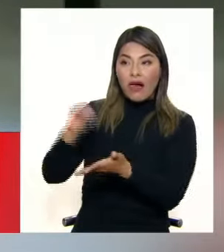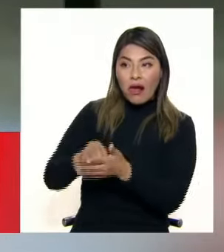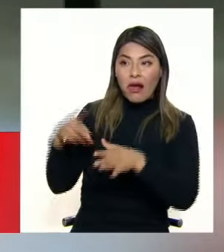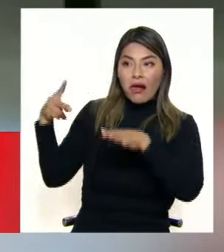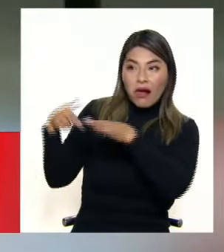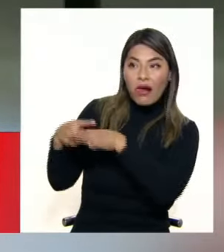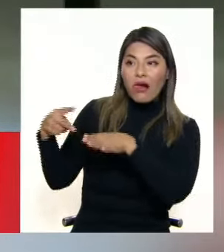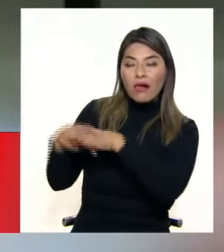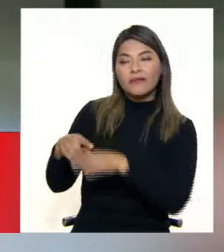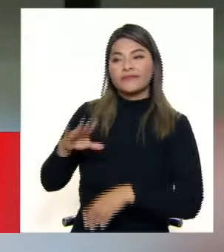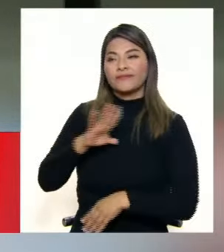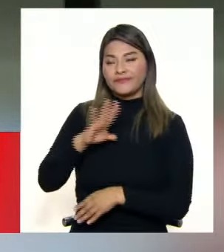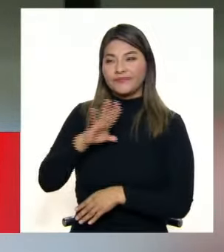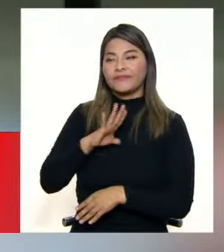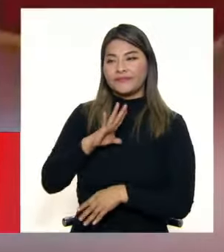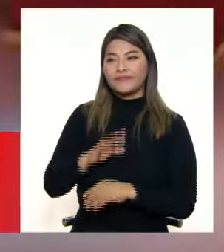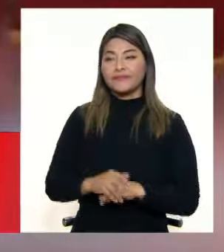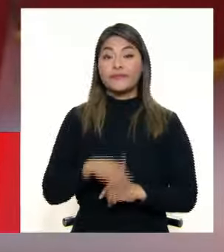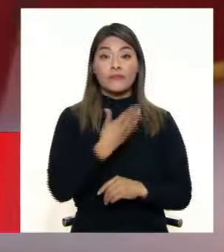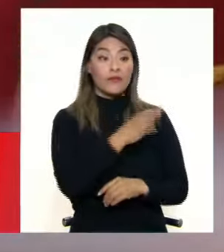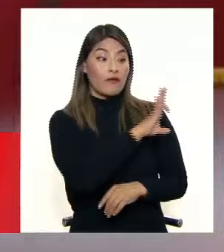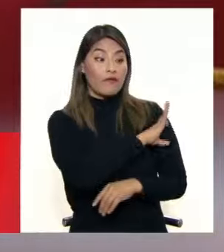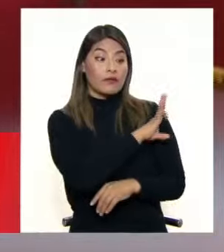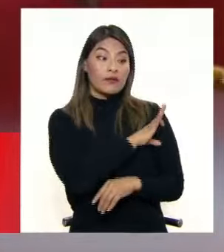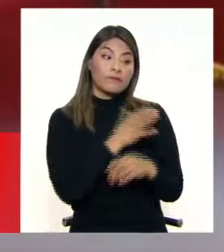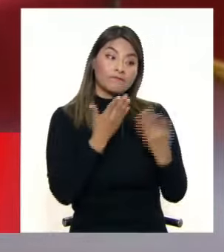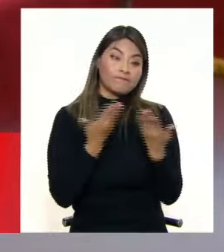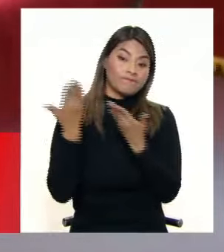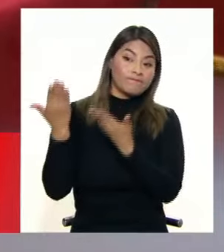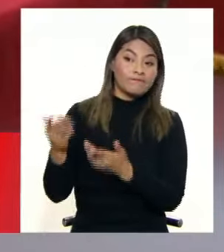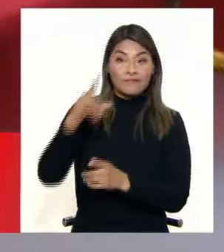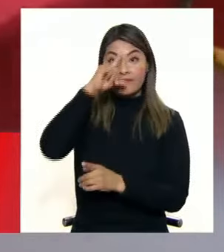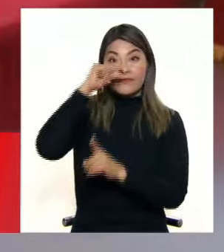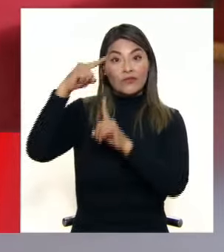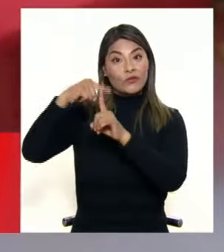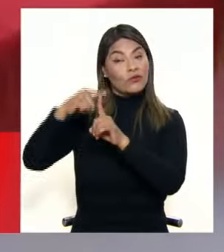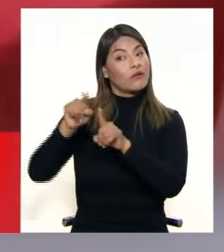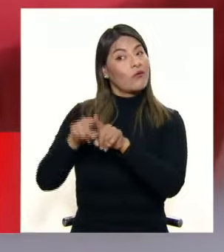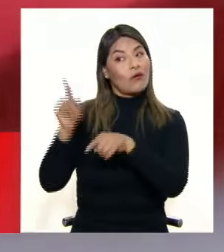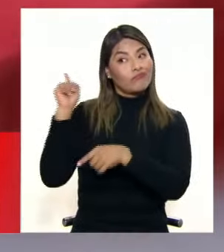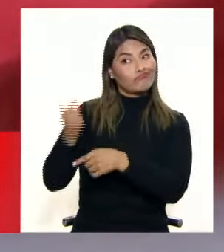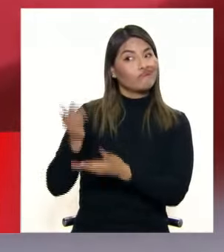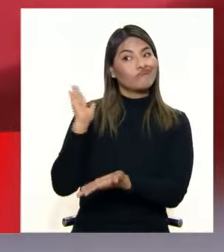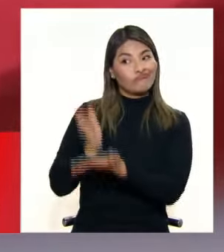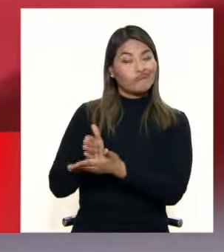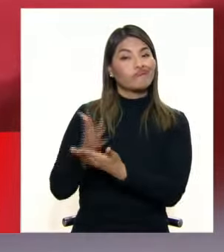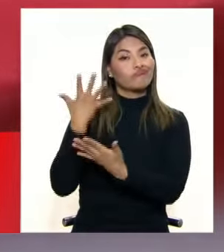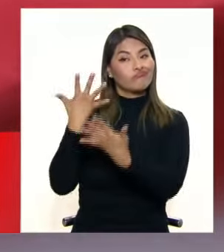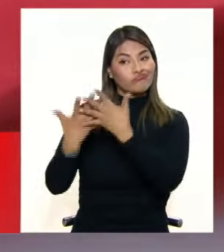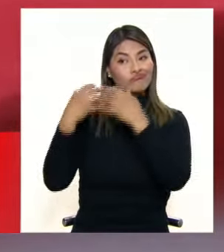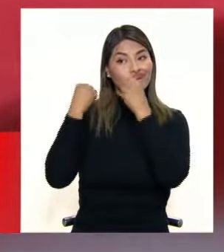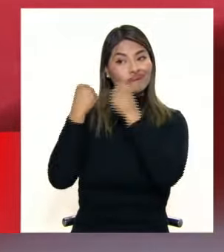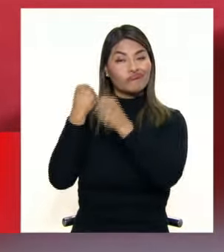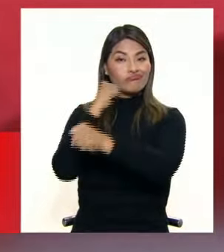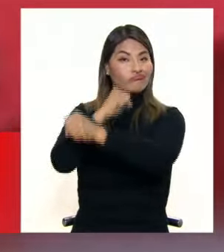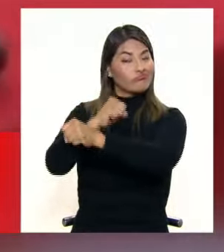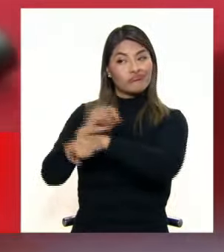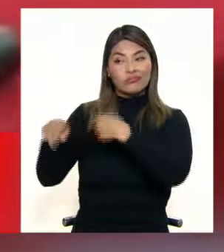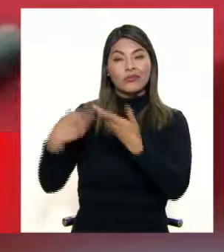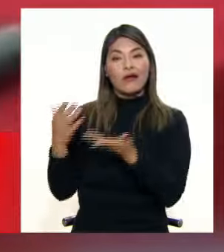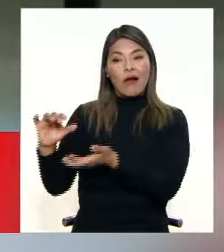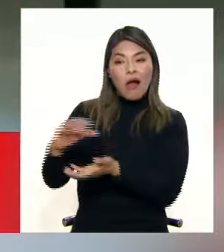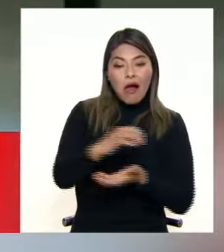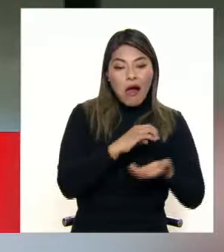continúe con su conducta. El fiscal afirmó que no quedan dudas de que Toledo Manrique debe ser condenado por los delitos de colusión y